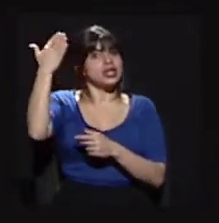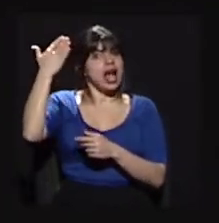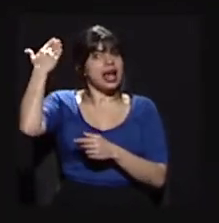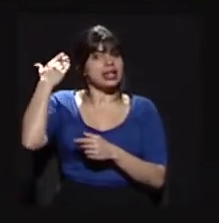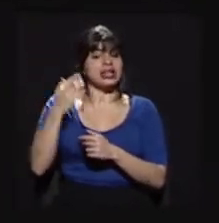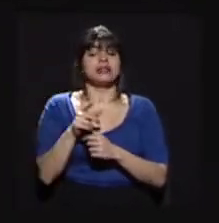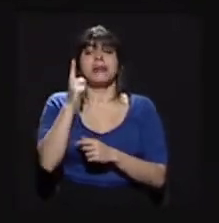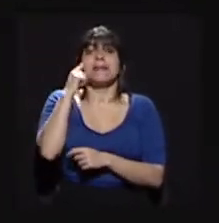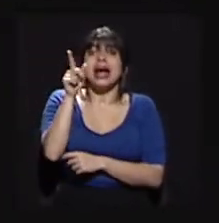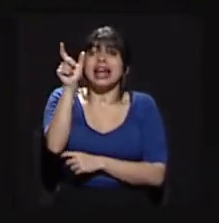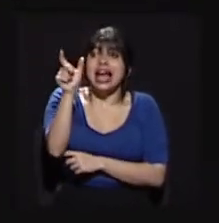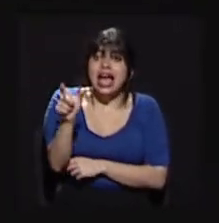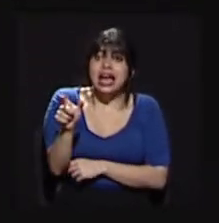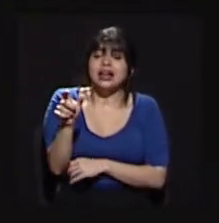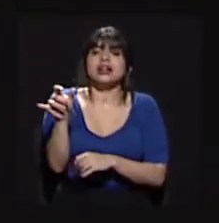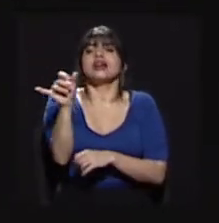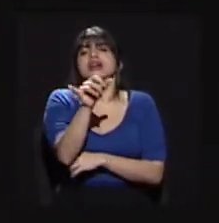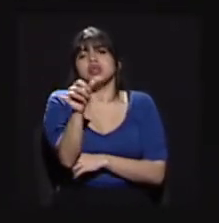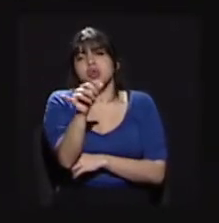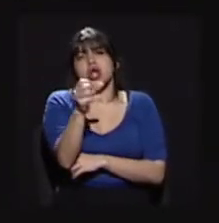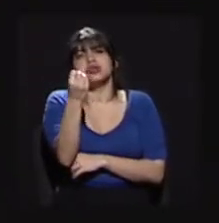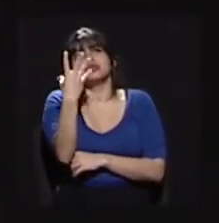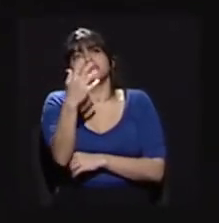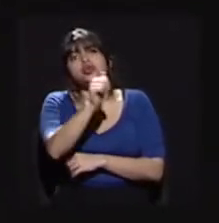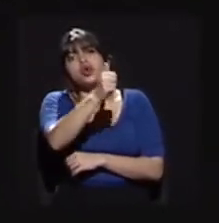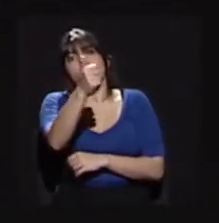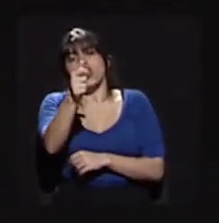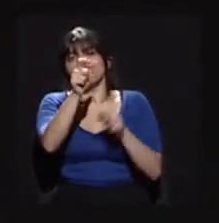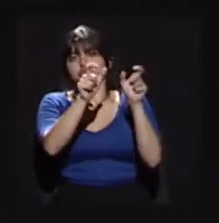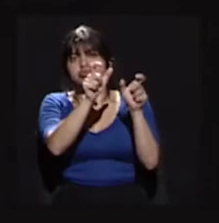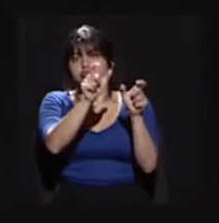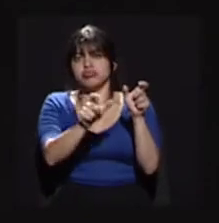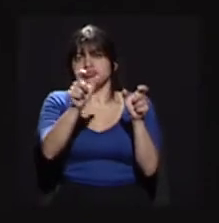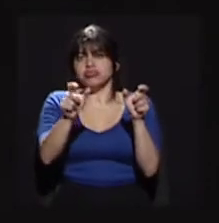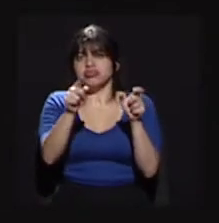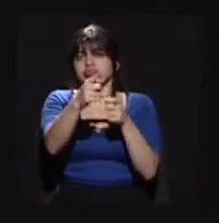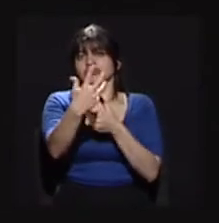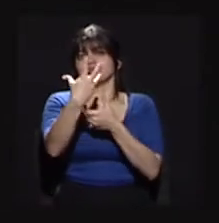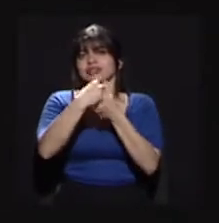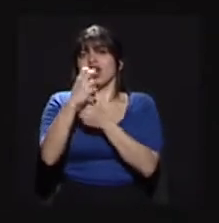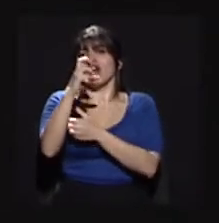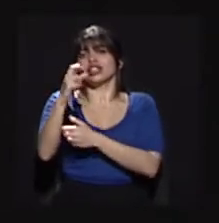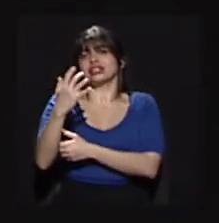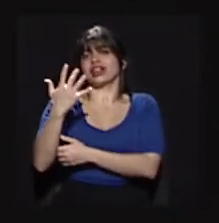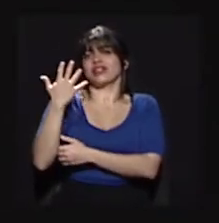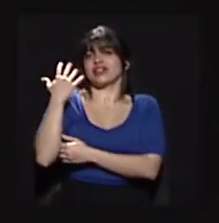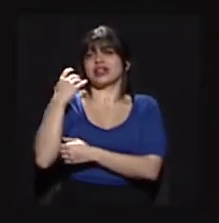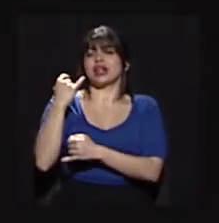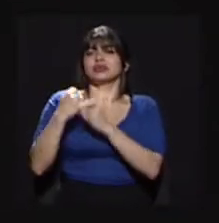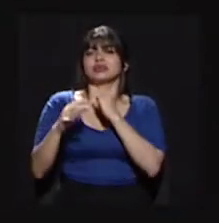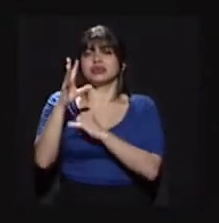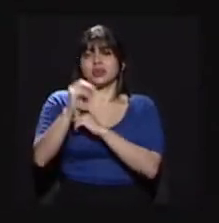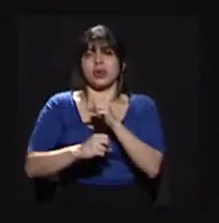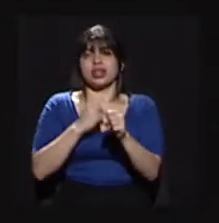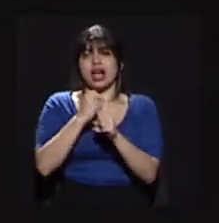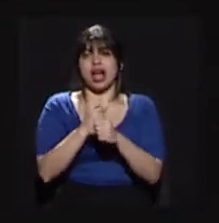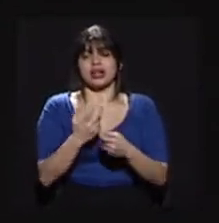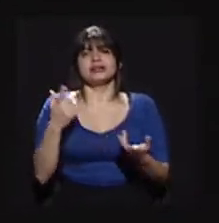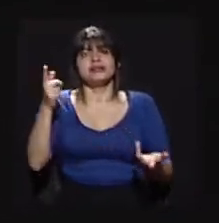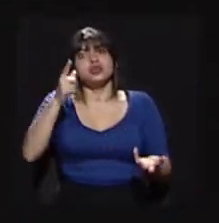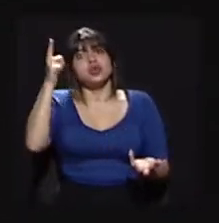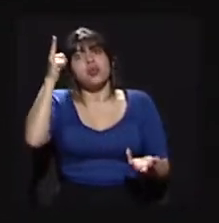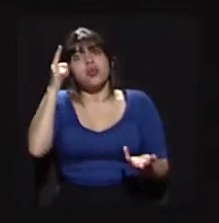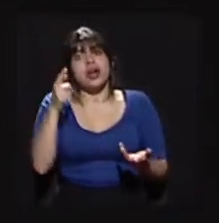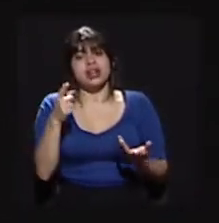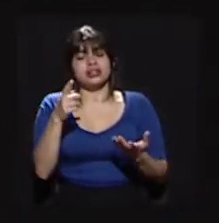muchos otros actores de esa costa rica del último medio siglo por supuesto que el